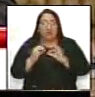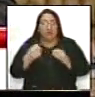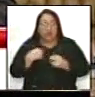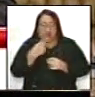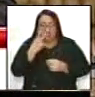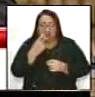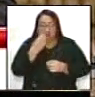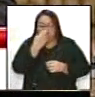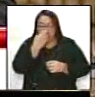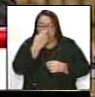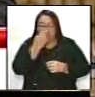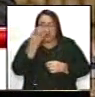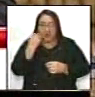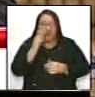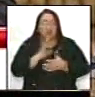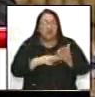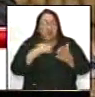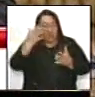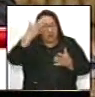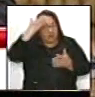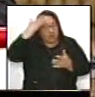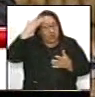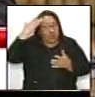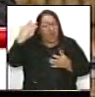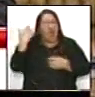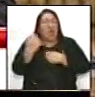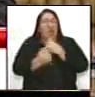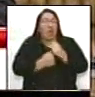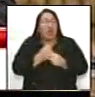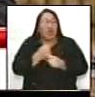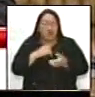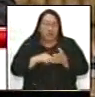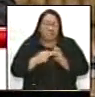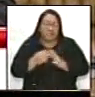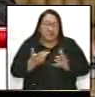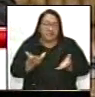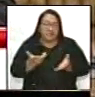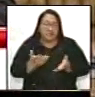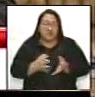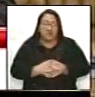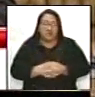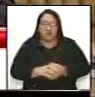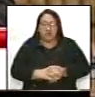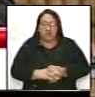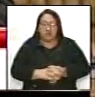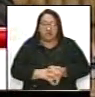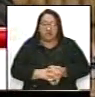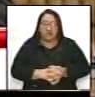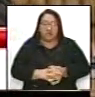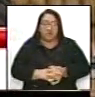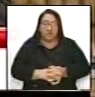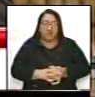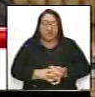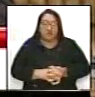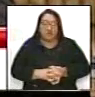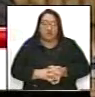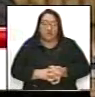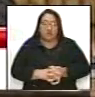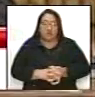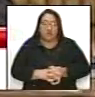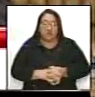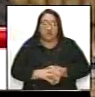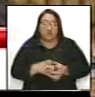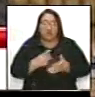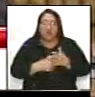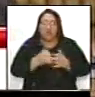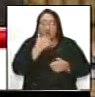que pintamos canas y que al final hemos visto qué es lo que sucedió en nuestro país, sobre todo con